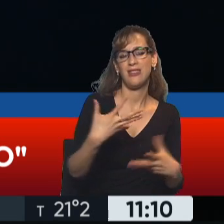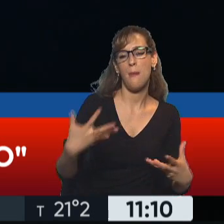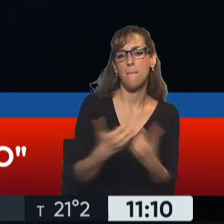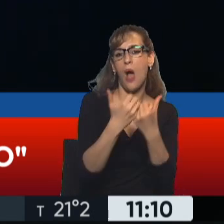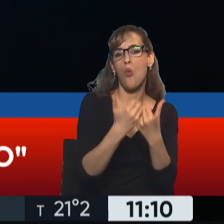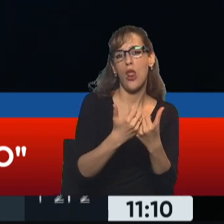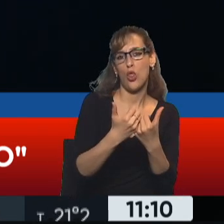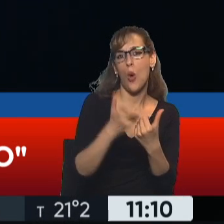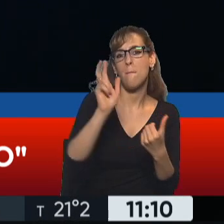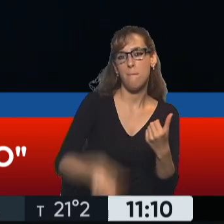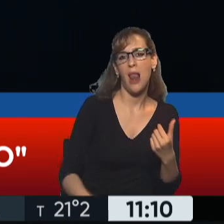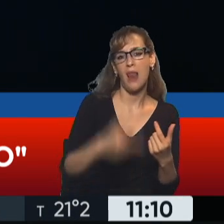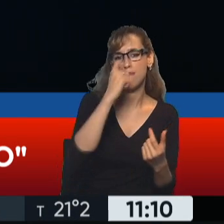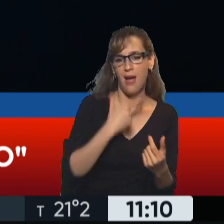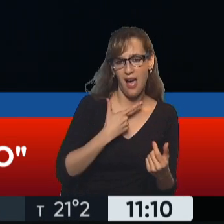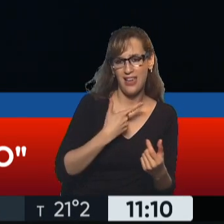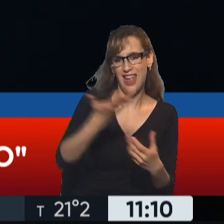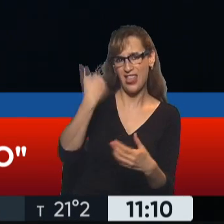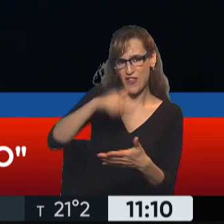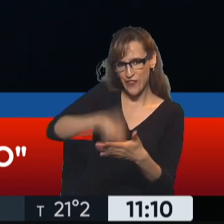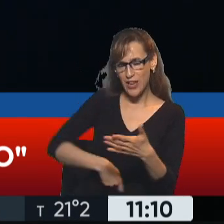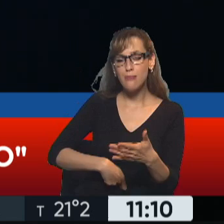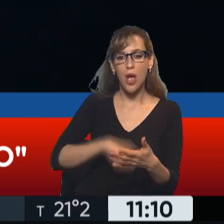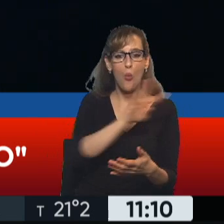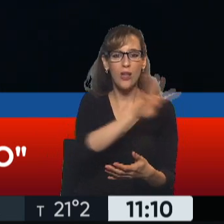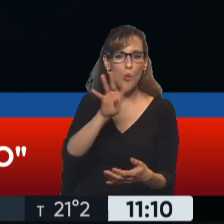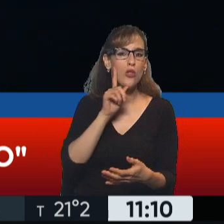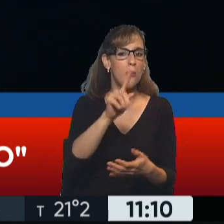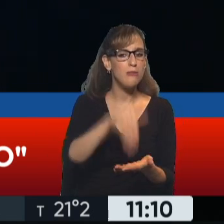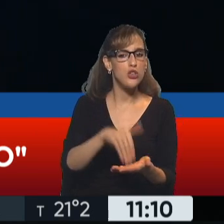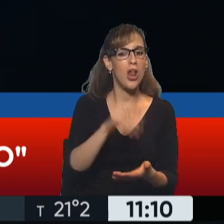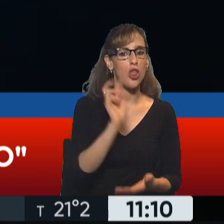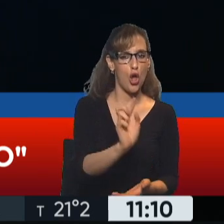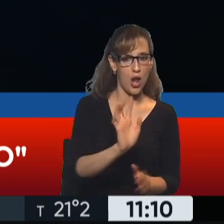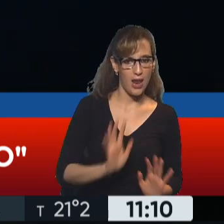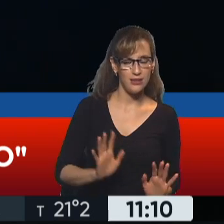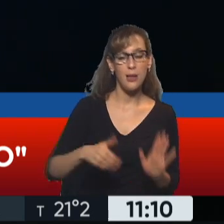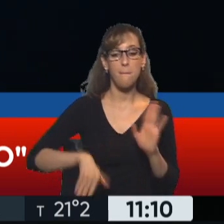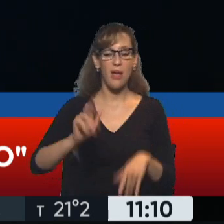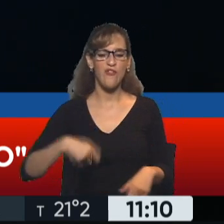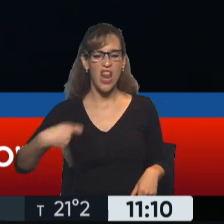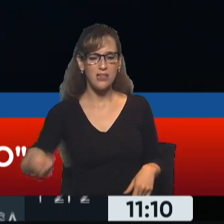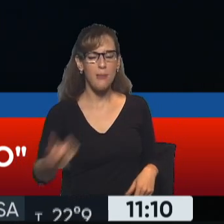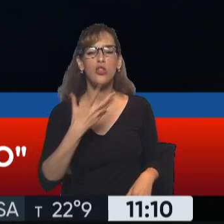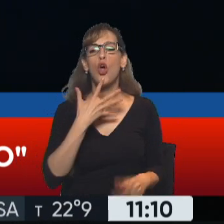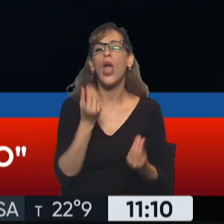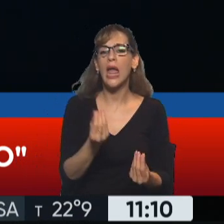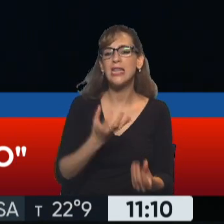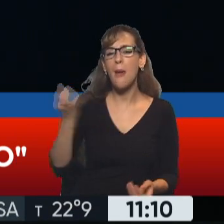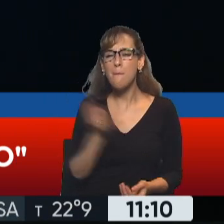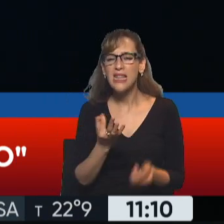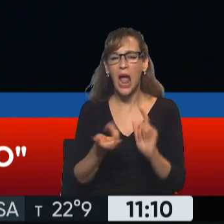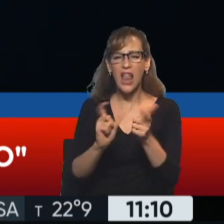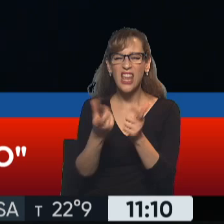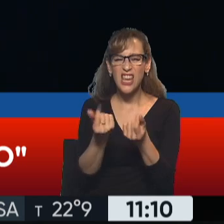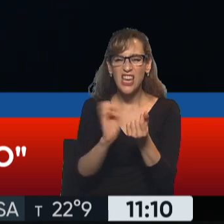es alrededor de 44.500 millones de dólares. En realidad el financiamiento se define en derechos especiales de giro. Como la cotización entre